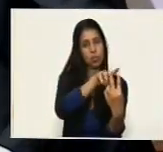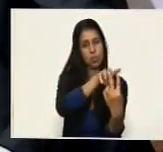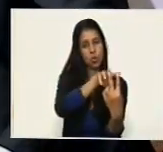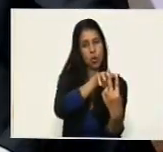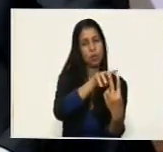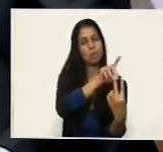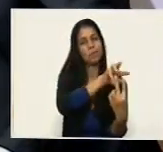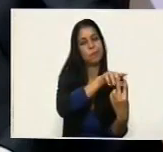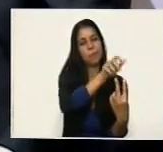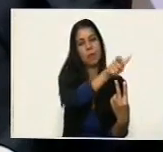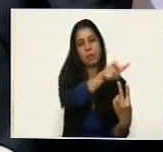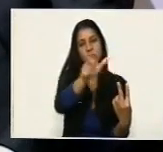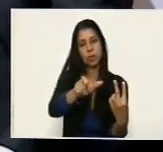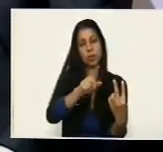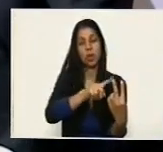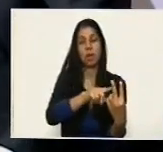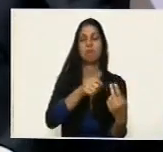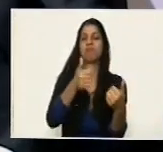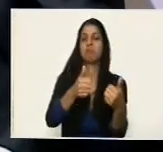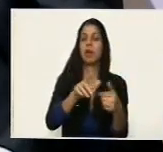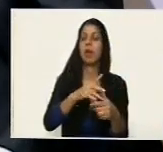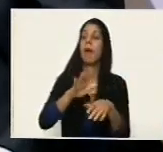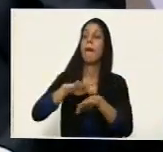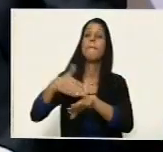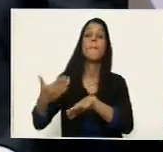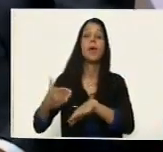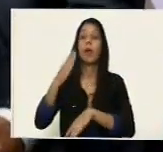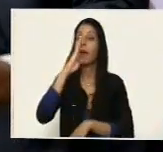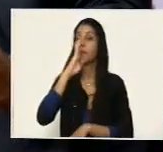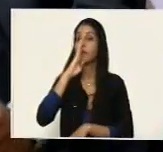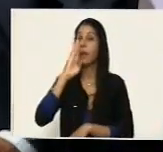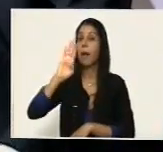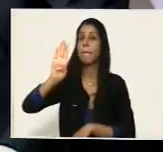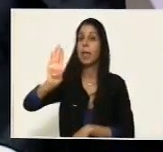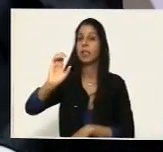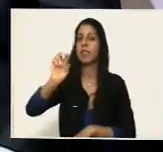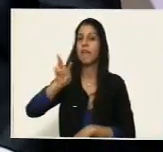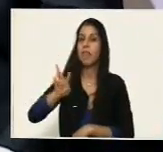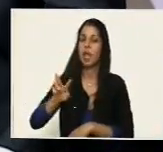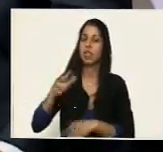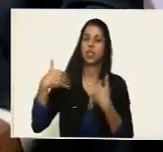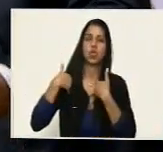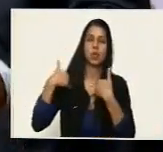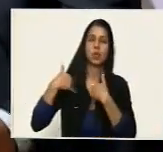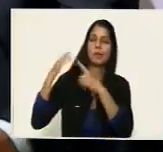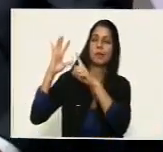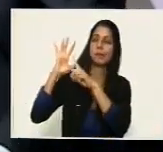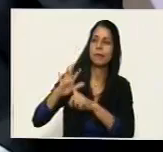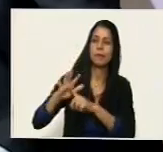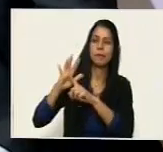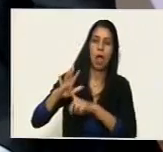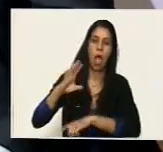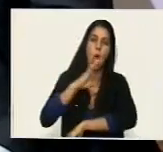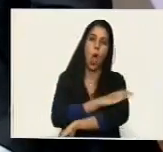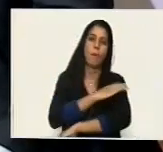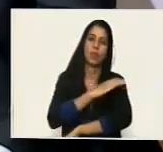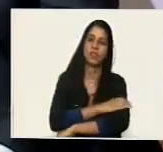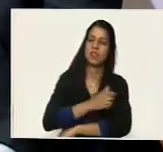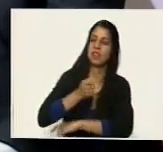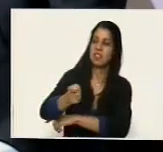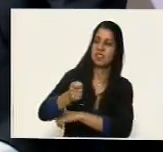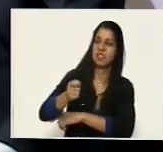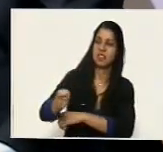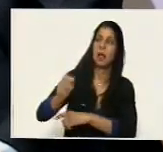de Venezuela está en este momento en el epicentro de una guerra económica que nos han venido ejecutando